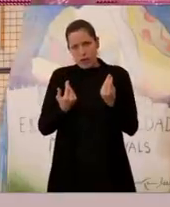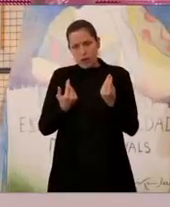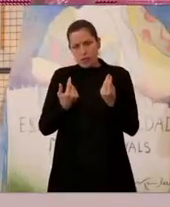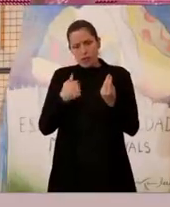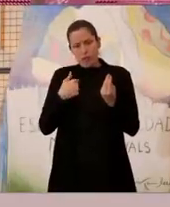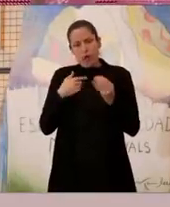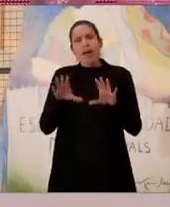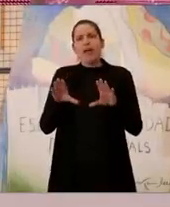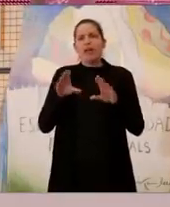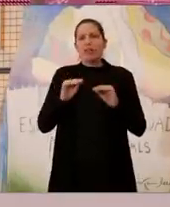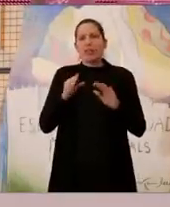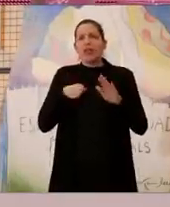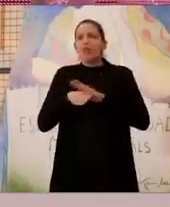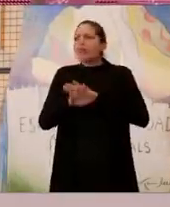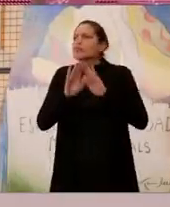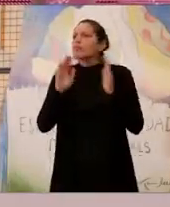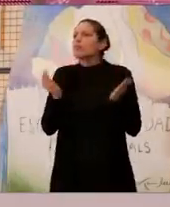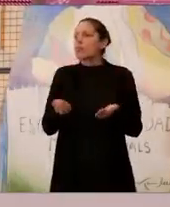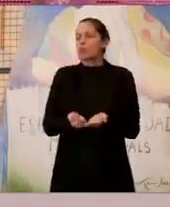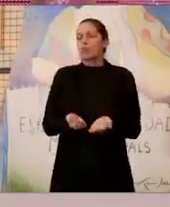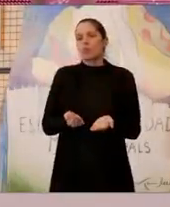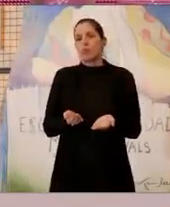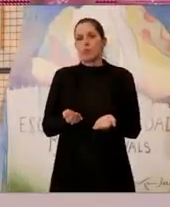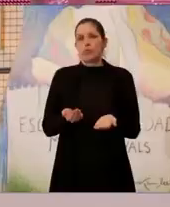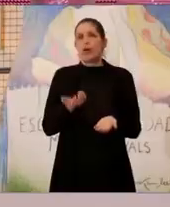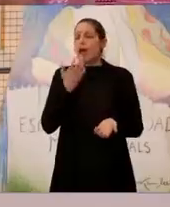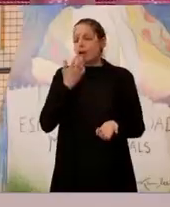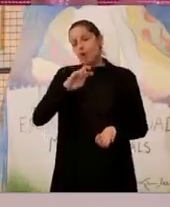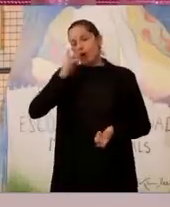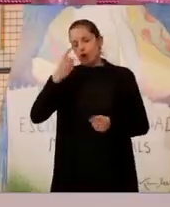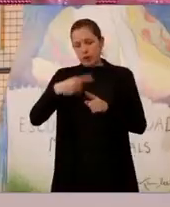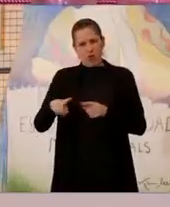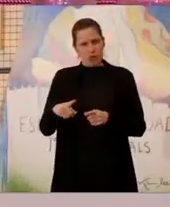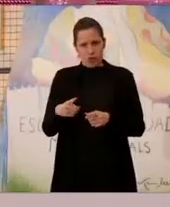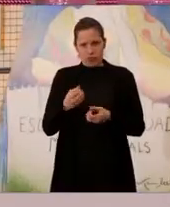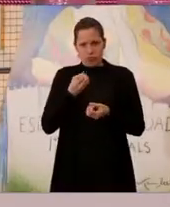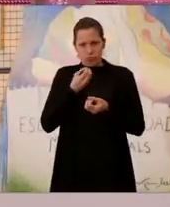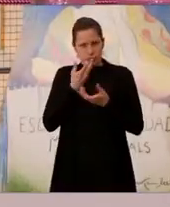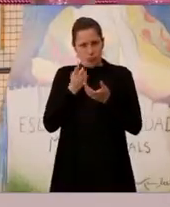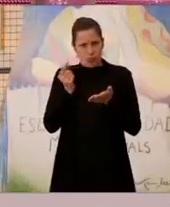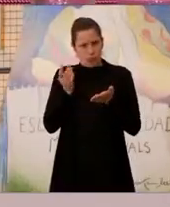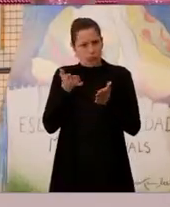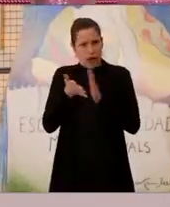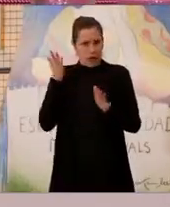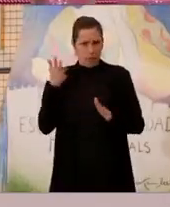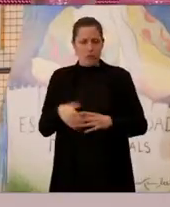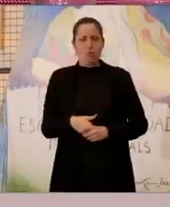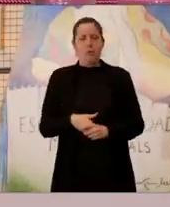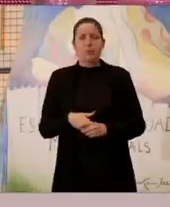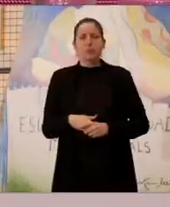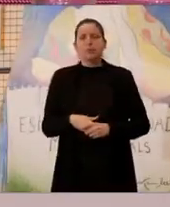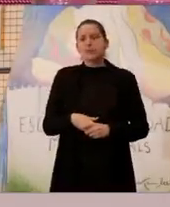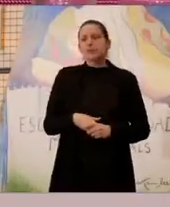mundo o sea por ejemplo hay otra cosa y la cuento muy rápido los hombres